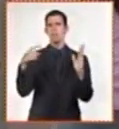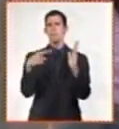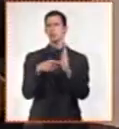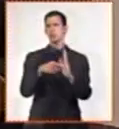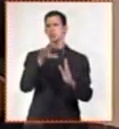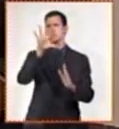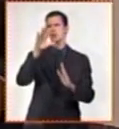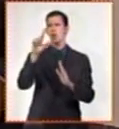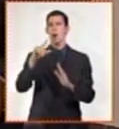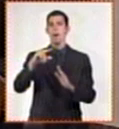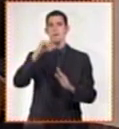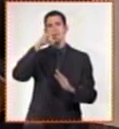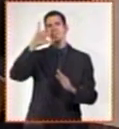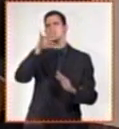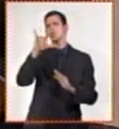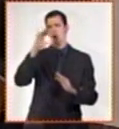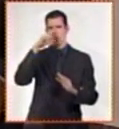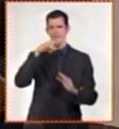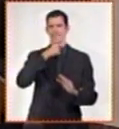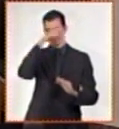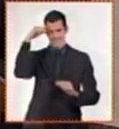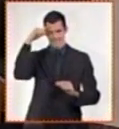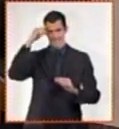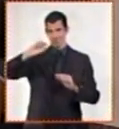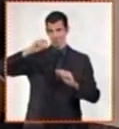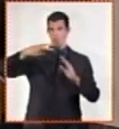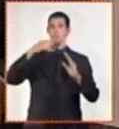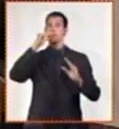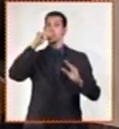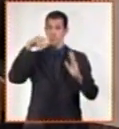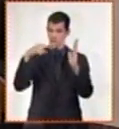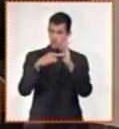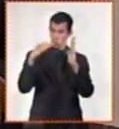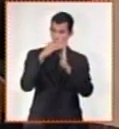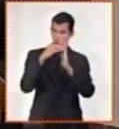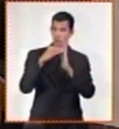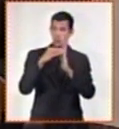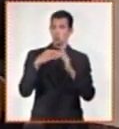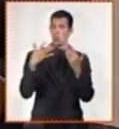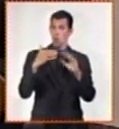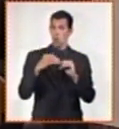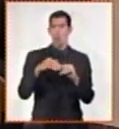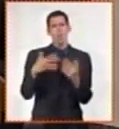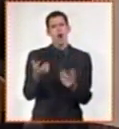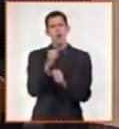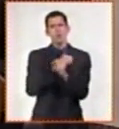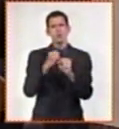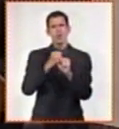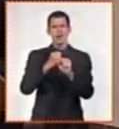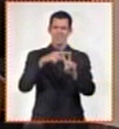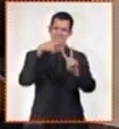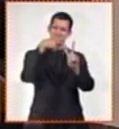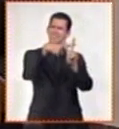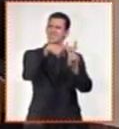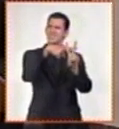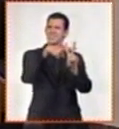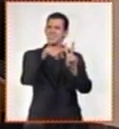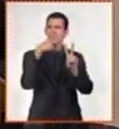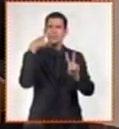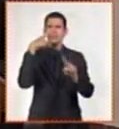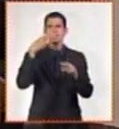de yuanes, más que el doble del año pasado. Desarrollamos la financiación inclusiva para aliviar